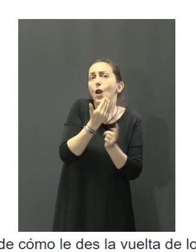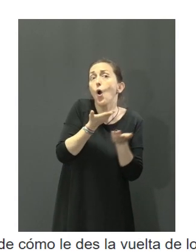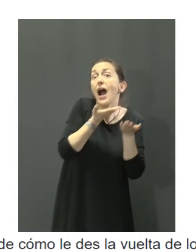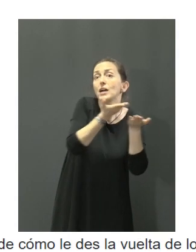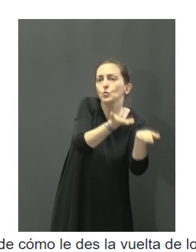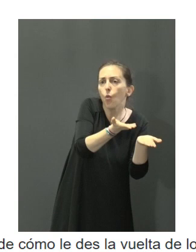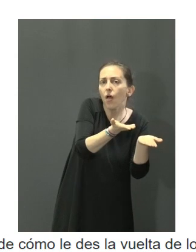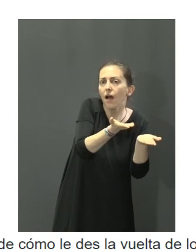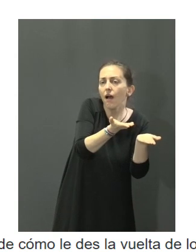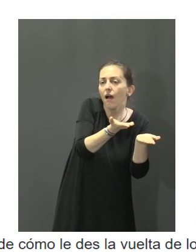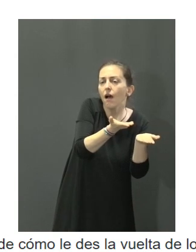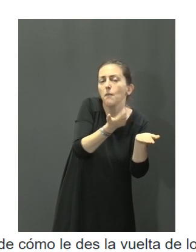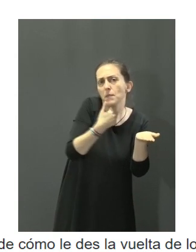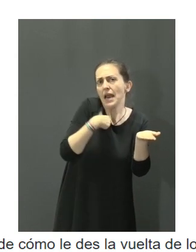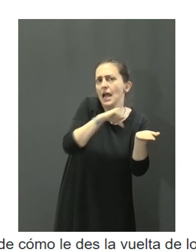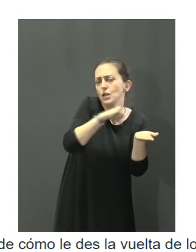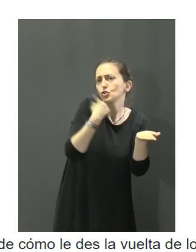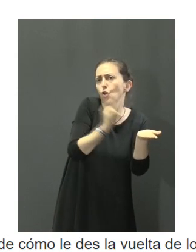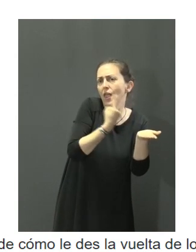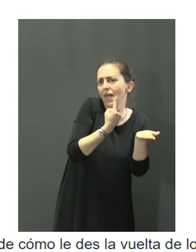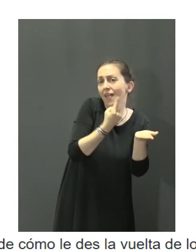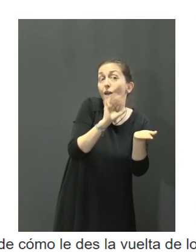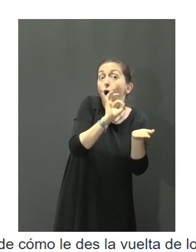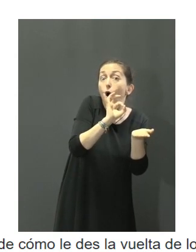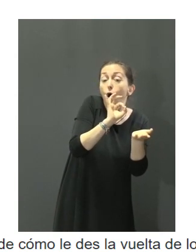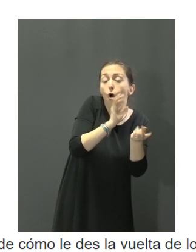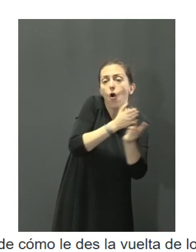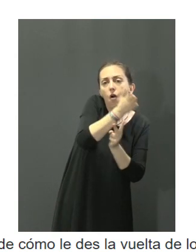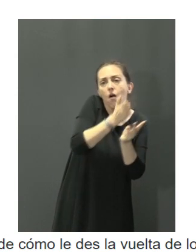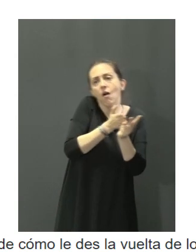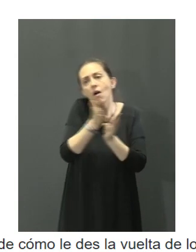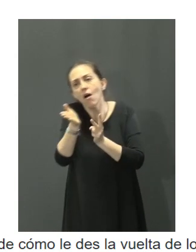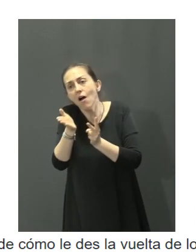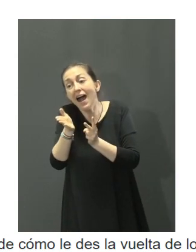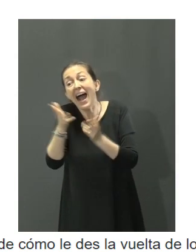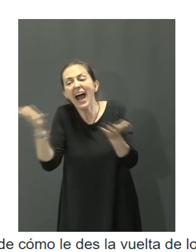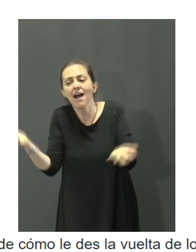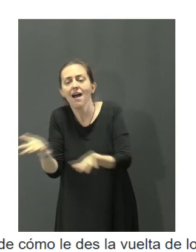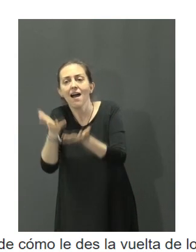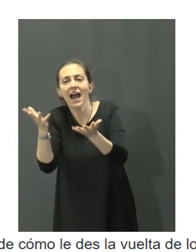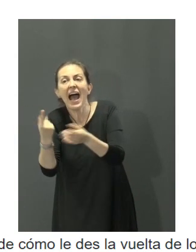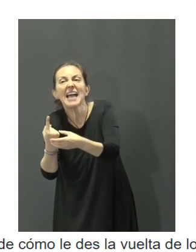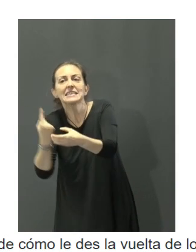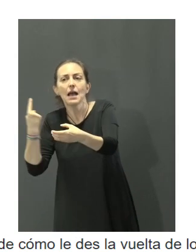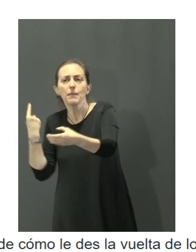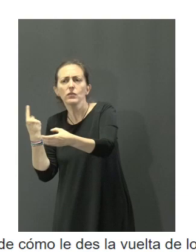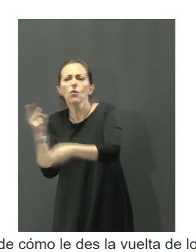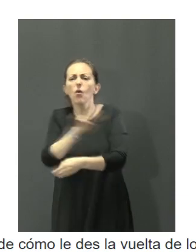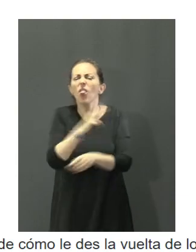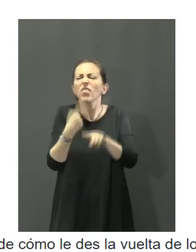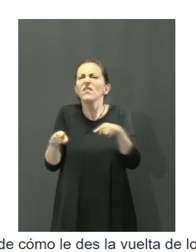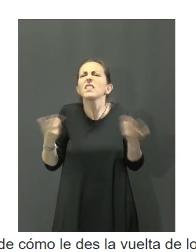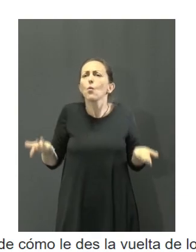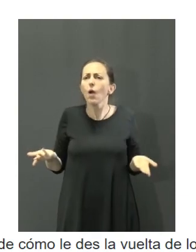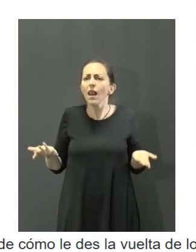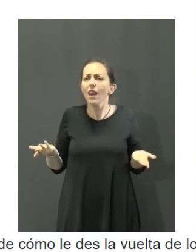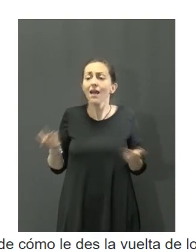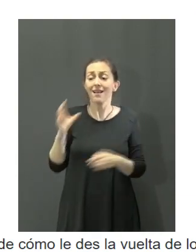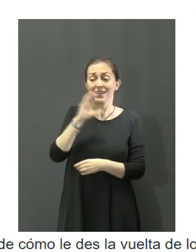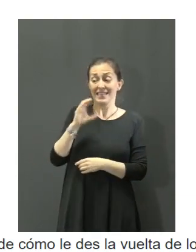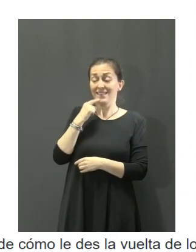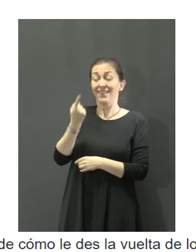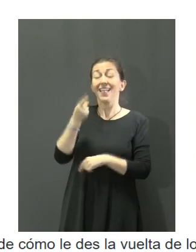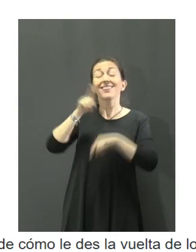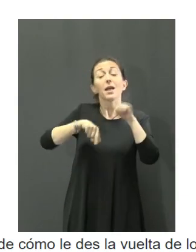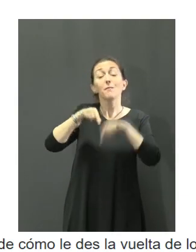ayuda para afrontar la soledad, o que, por el contrario, fomenten el aislamiento social? Yo creo que depende sobre todo